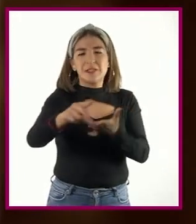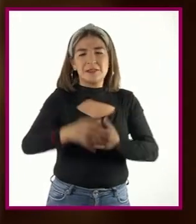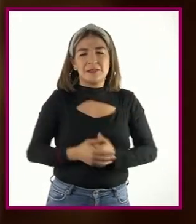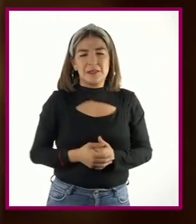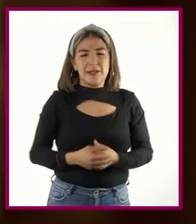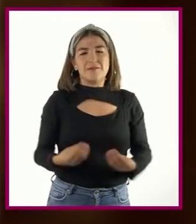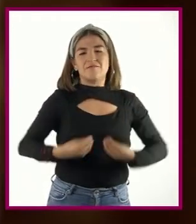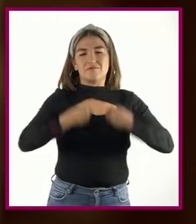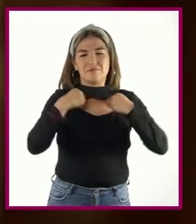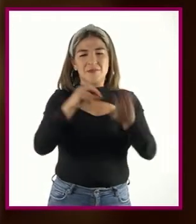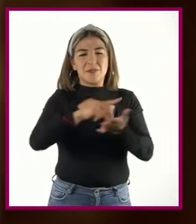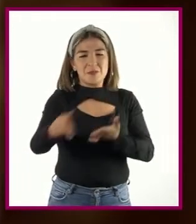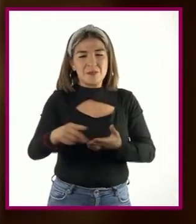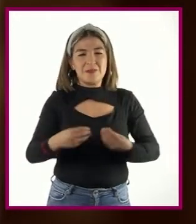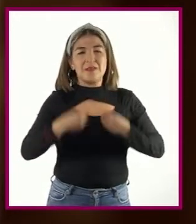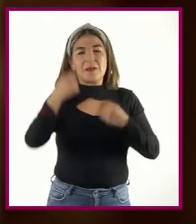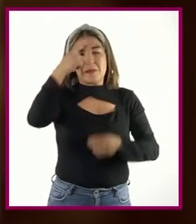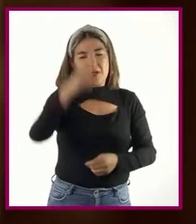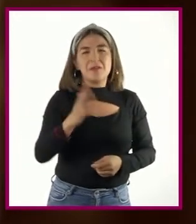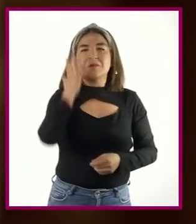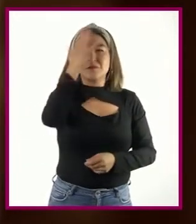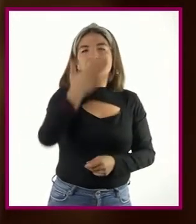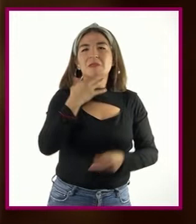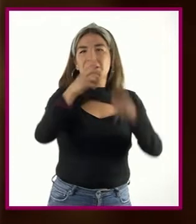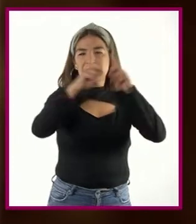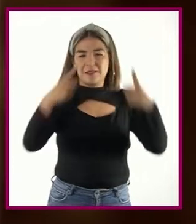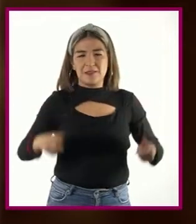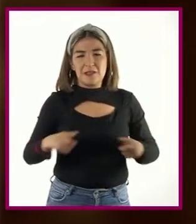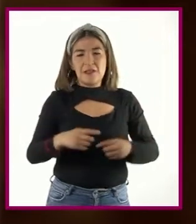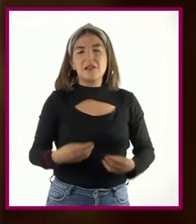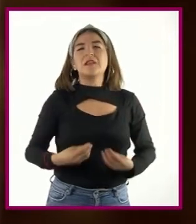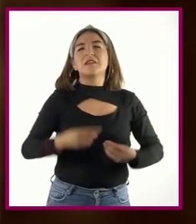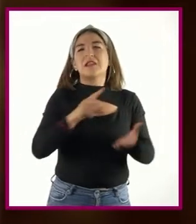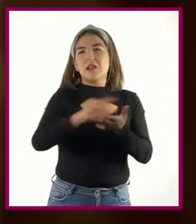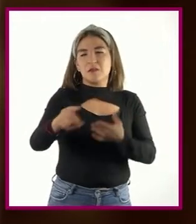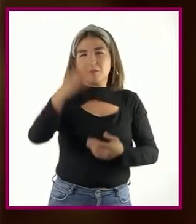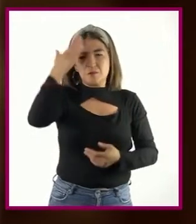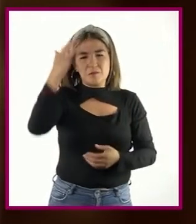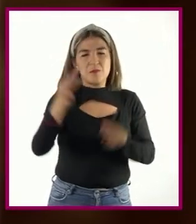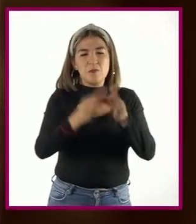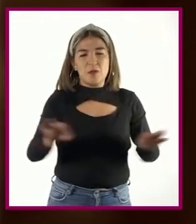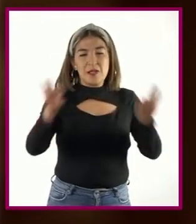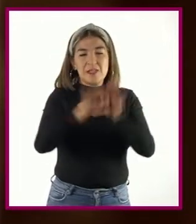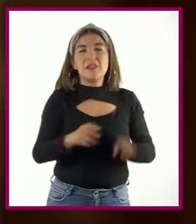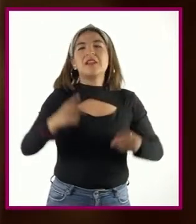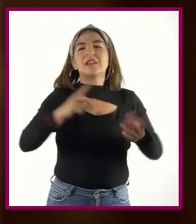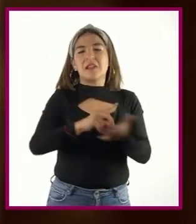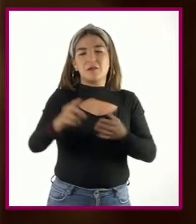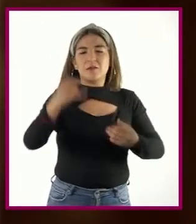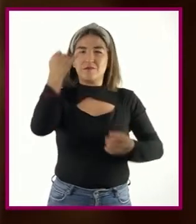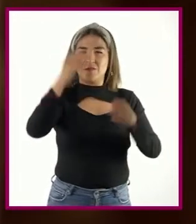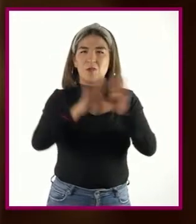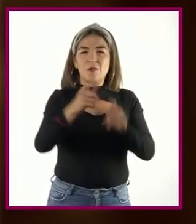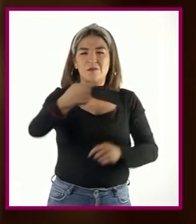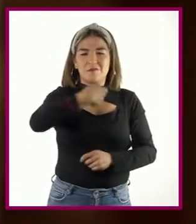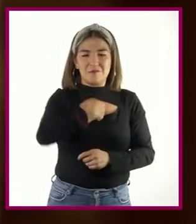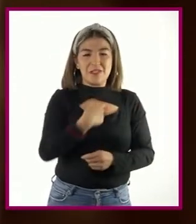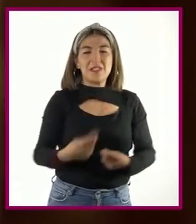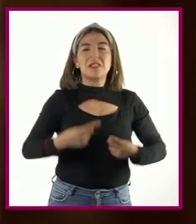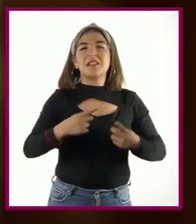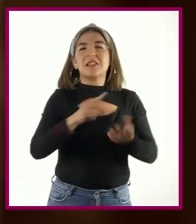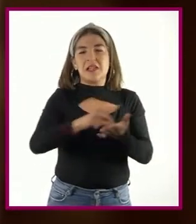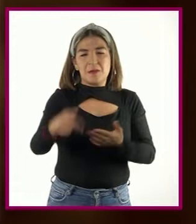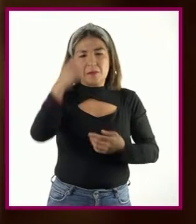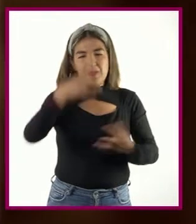derecho a la vida, a la supervivencia y al desarrollo. Derecho de prioridad. Derecho a la identidad. Derecho a vivir en familia. Derecho a la